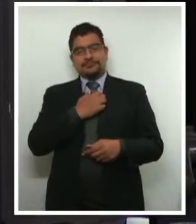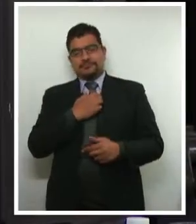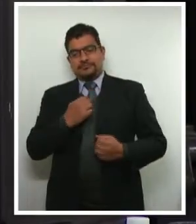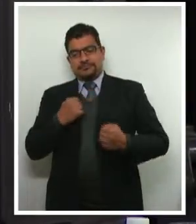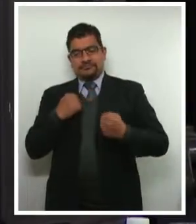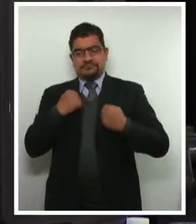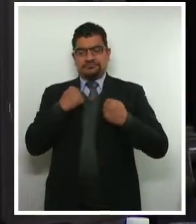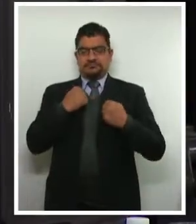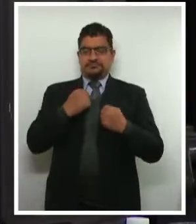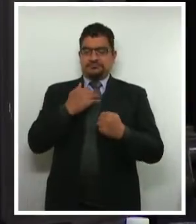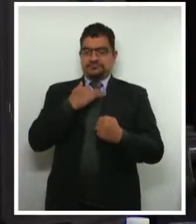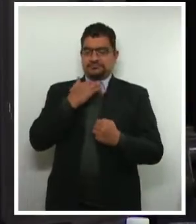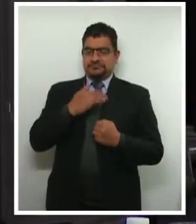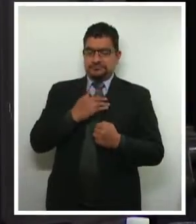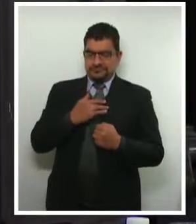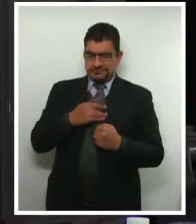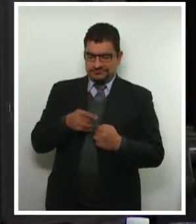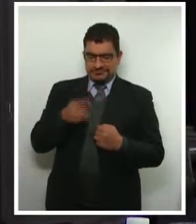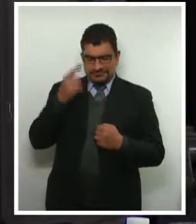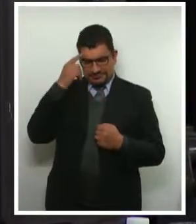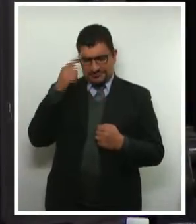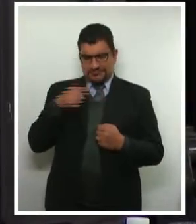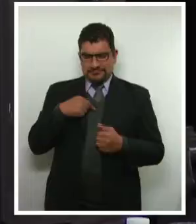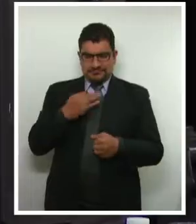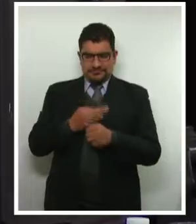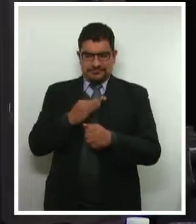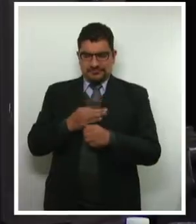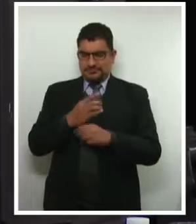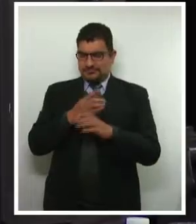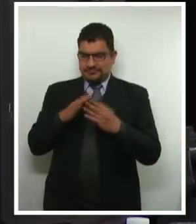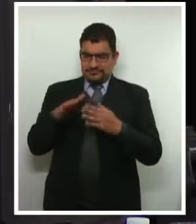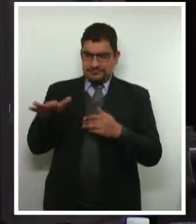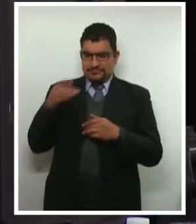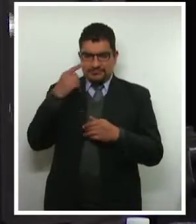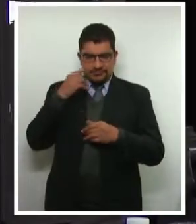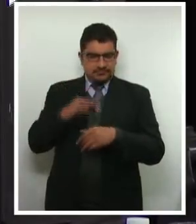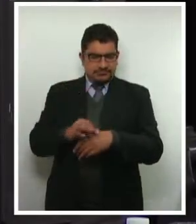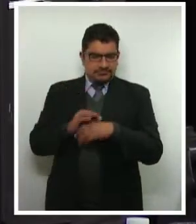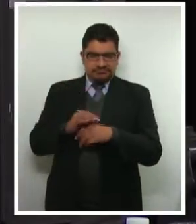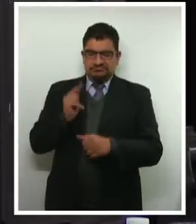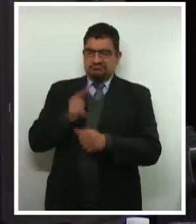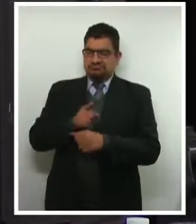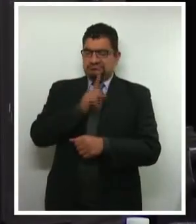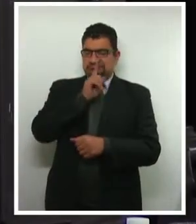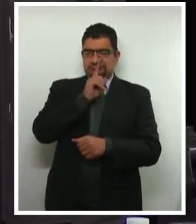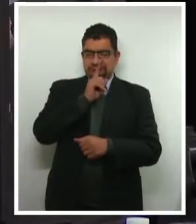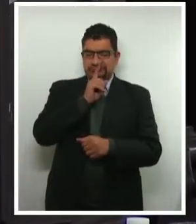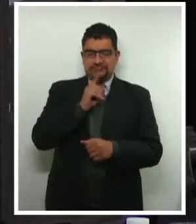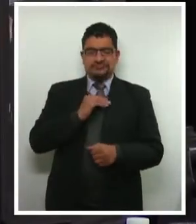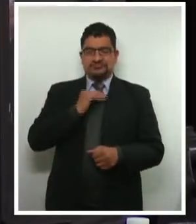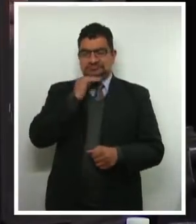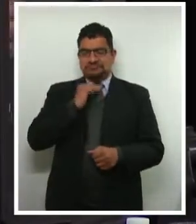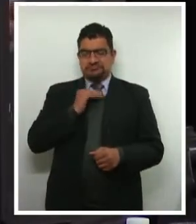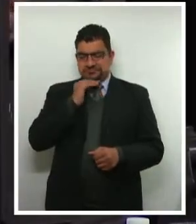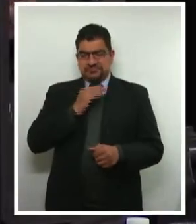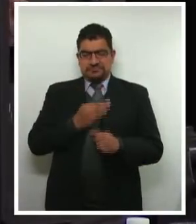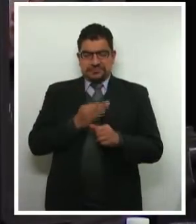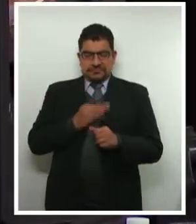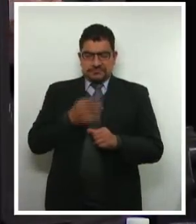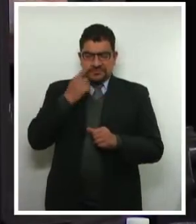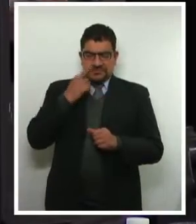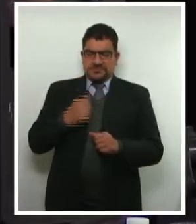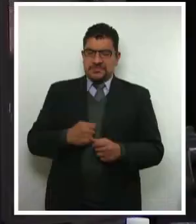todavía, no quieren percatarse de lo que está sucediendo. Es una actitud autoritaria y es